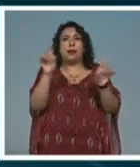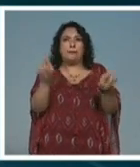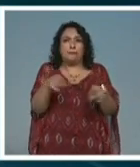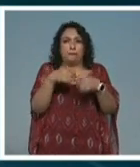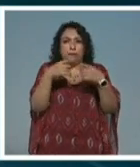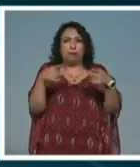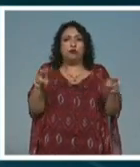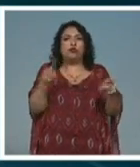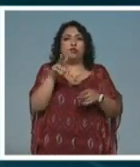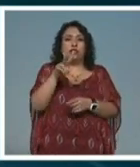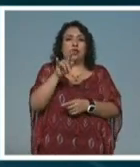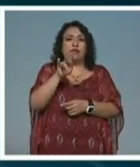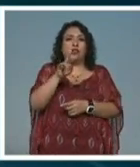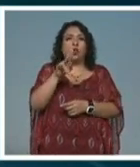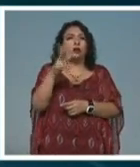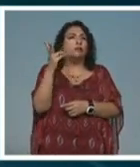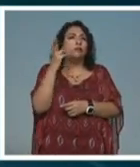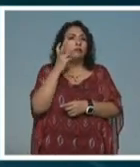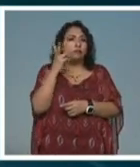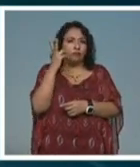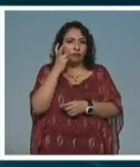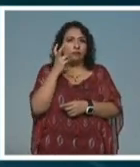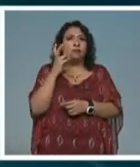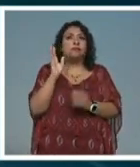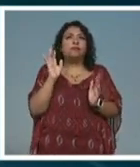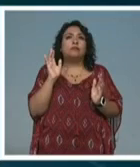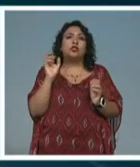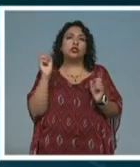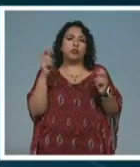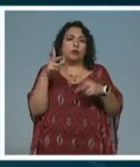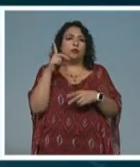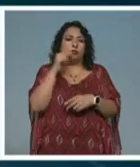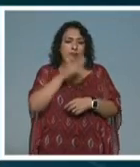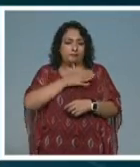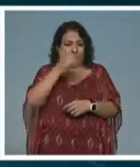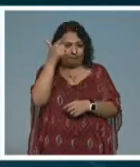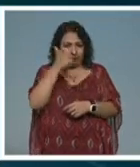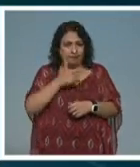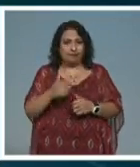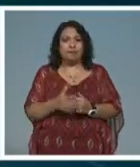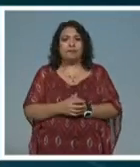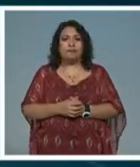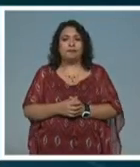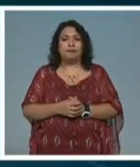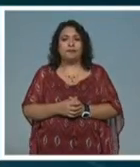la música victoriana. Disfruten esta pieza y hasta mañana. Buenas noches.